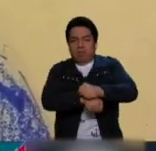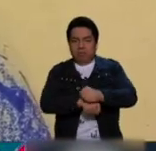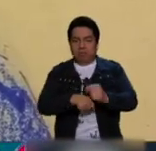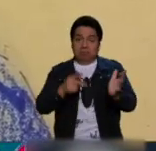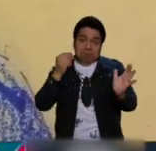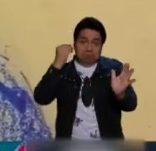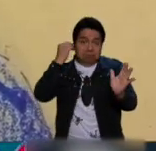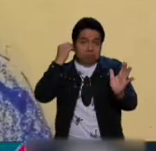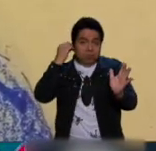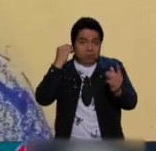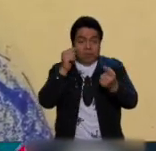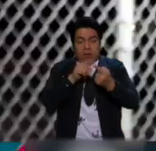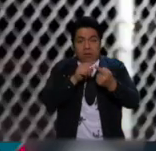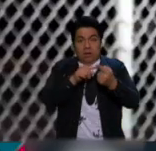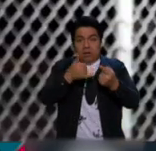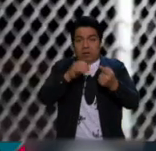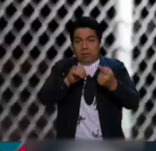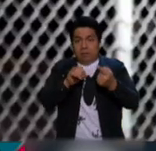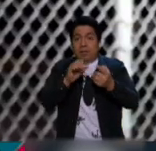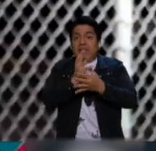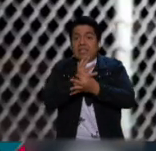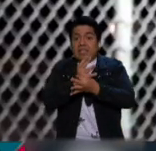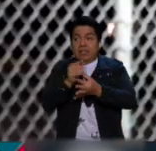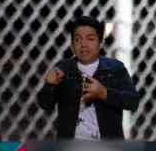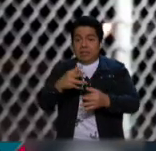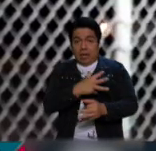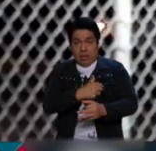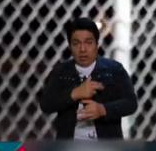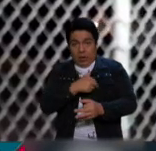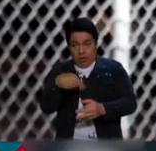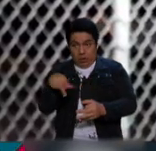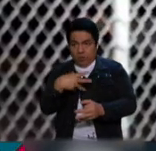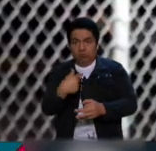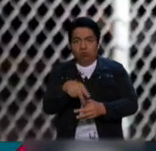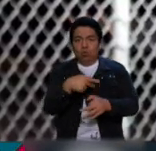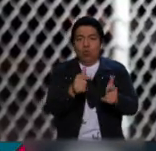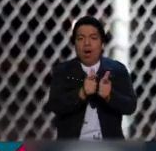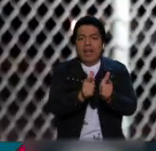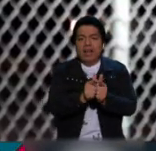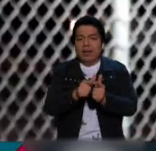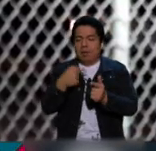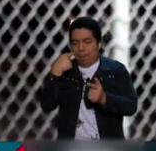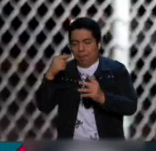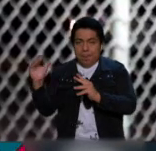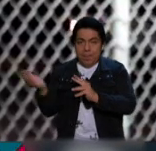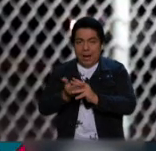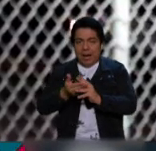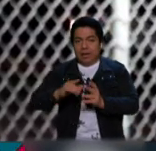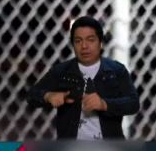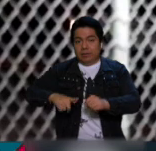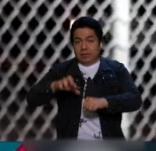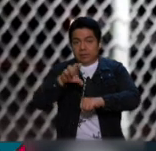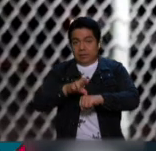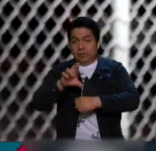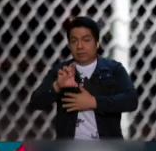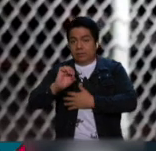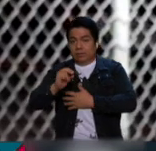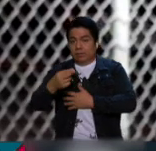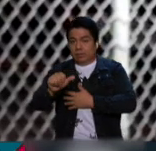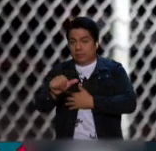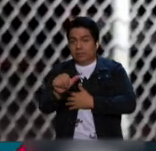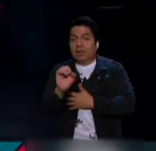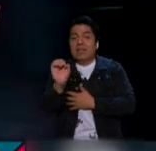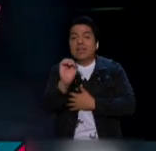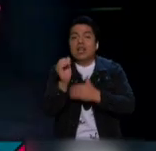Cuen, Zambada declara que fue asesinado por los hombres del hijo del Chapo Guzmán. Ante esta carta, el gobernador de Sinaloa, Rubén Rocha Moya, aseguró que